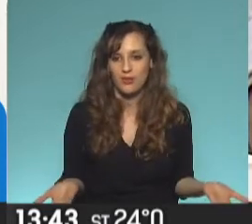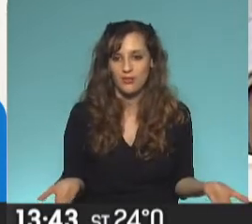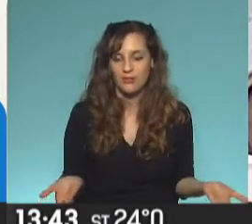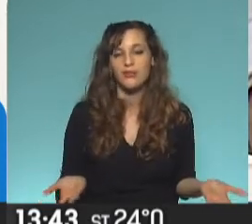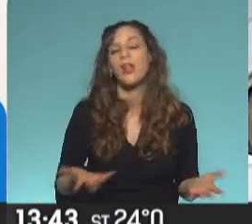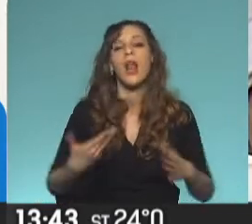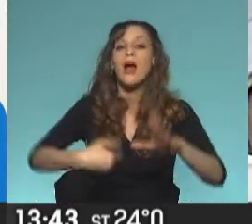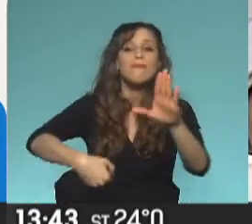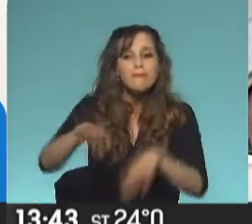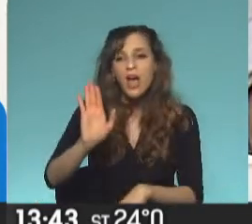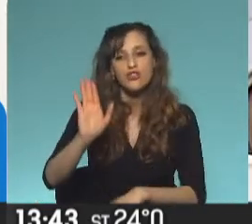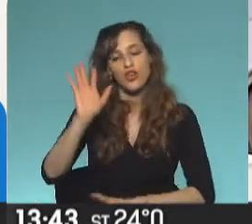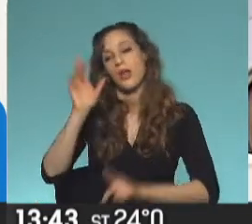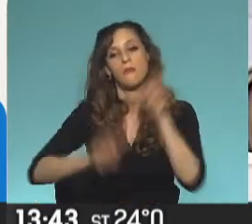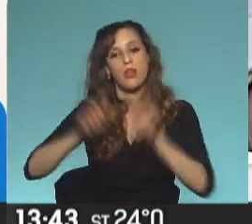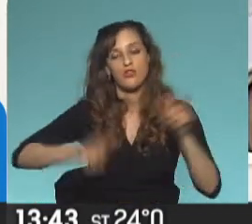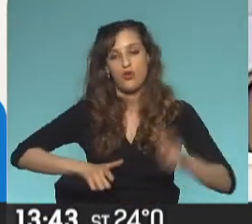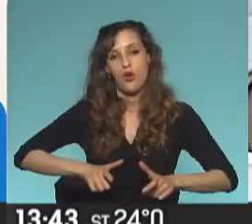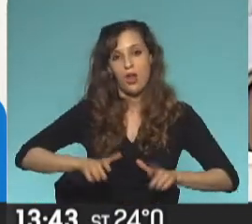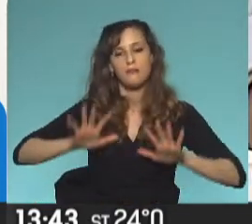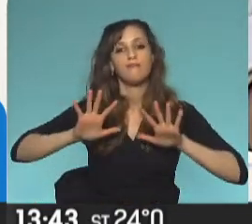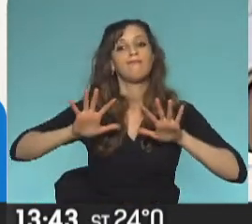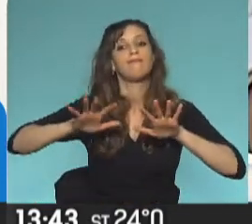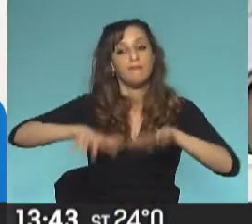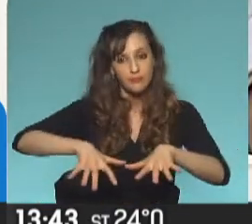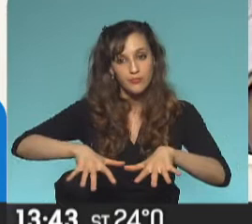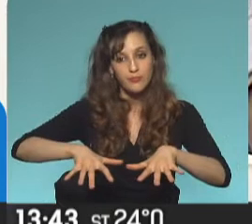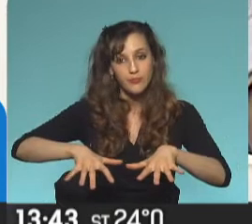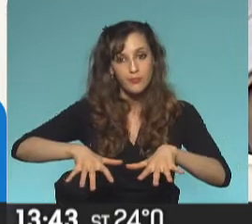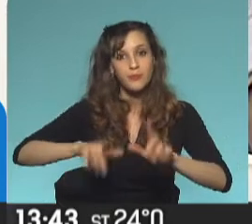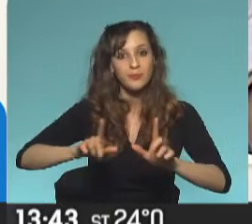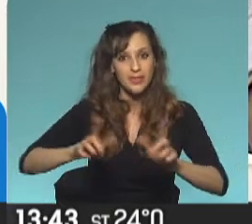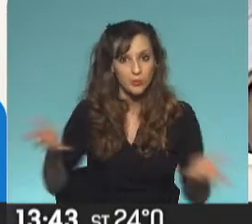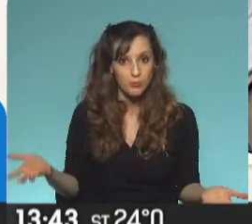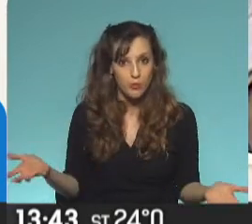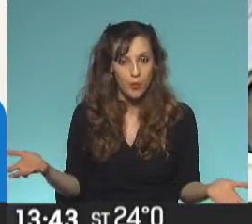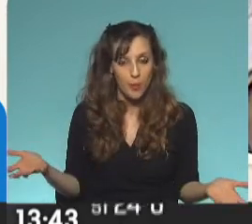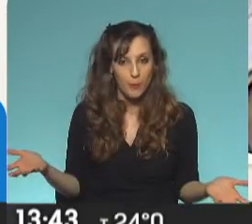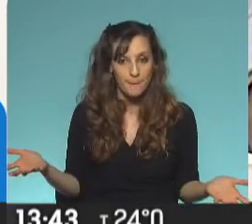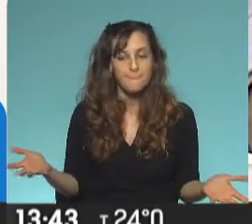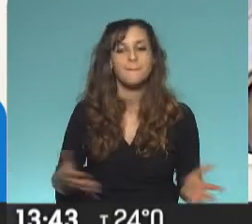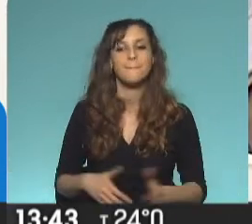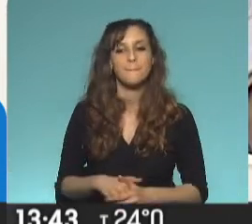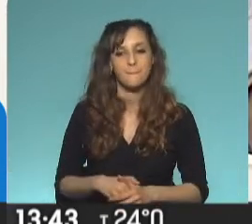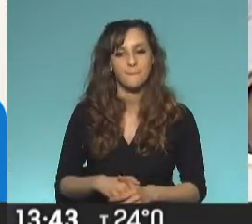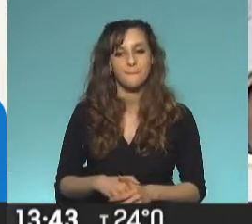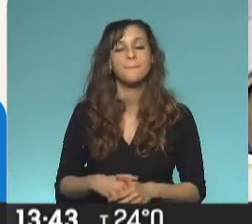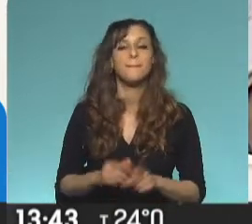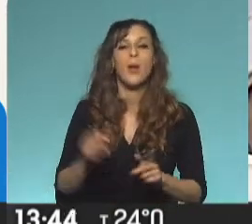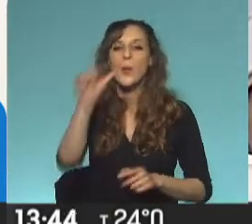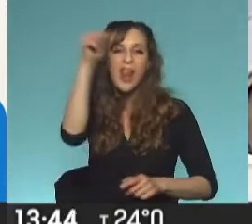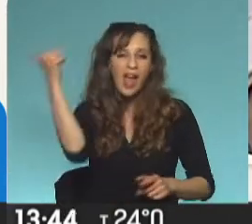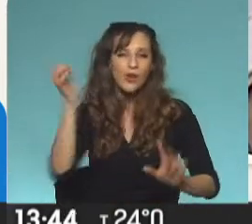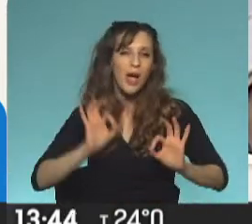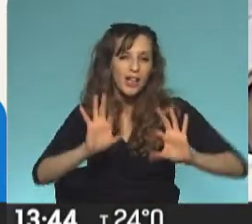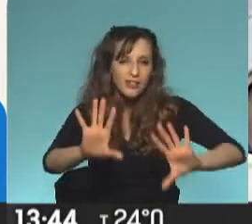mayoría de los que han venido acompañarnos en esta empresa de tener una temporada aún en